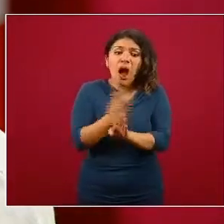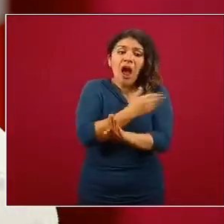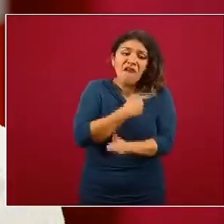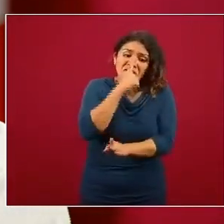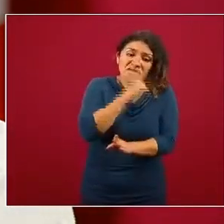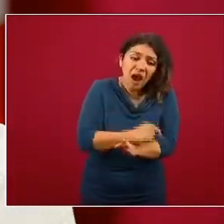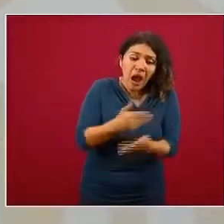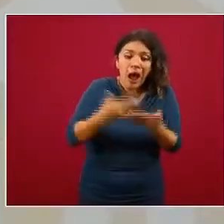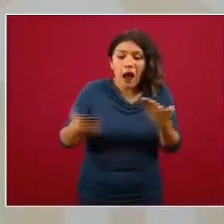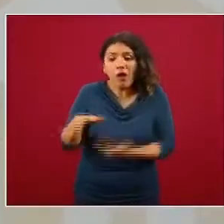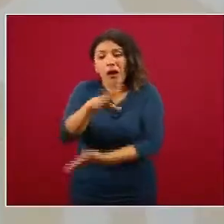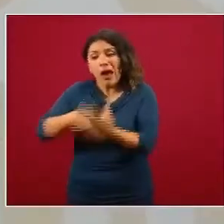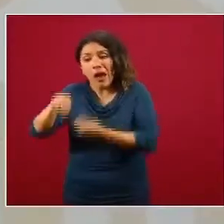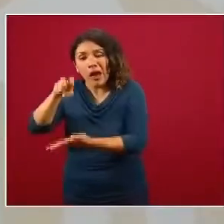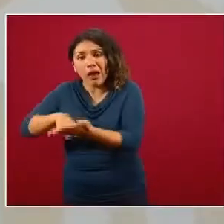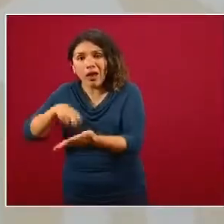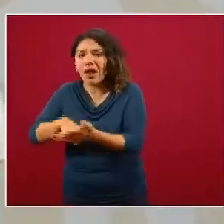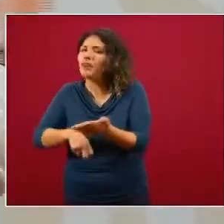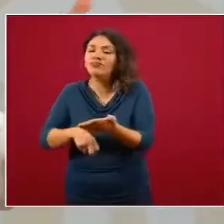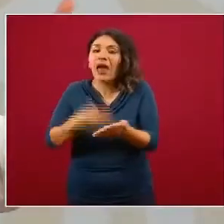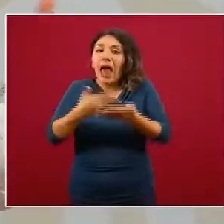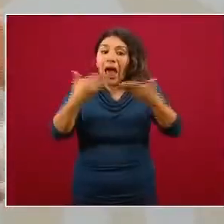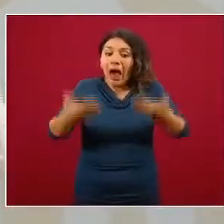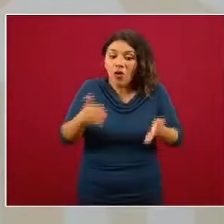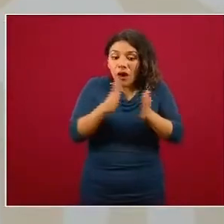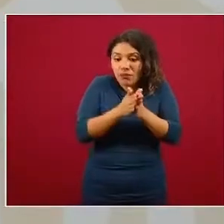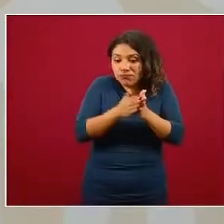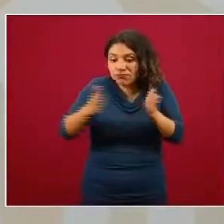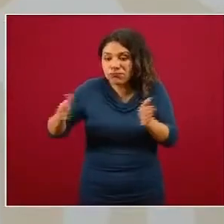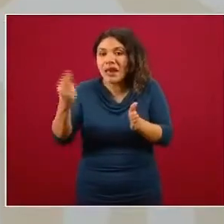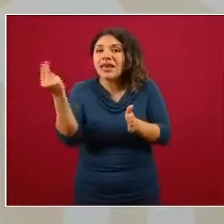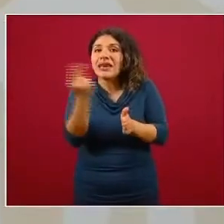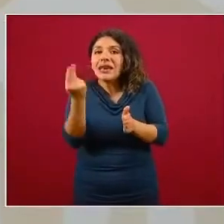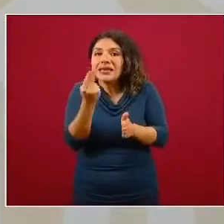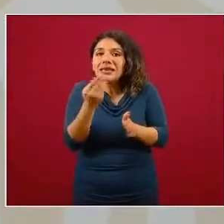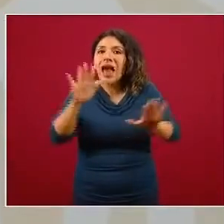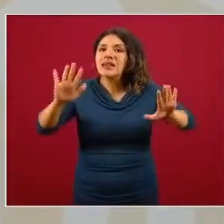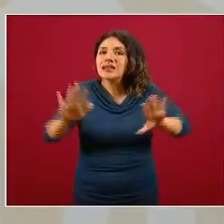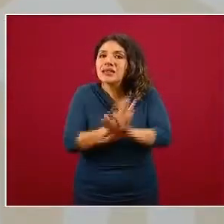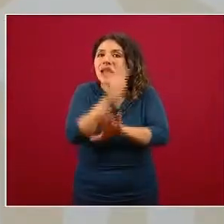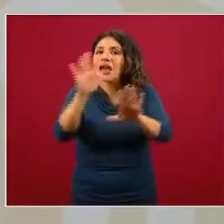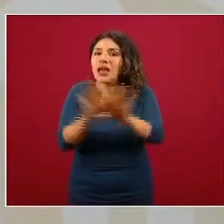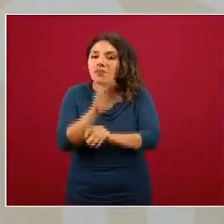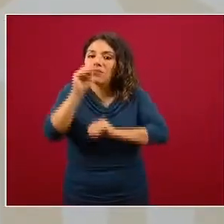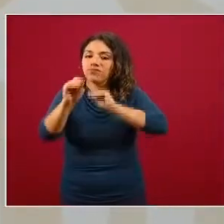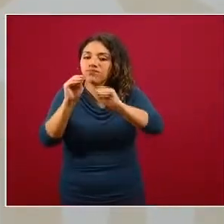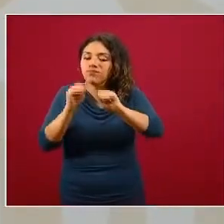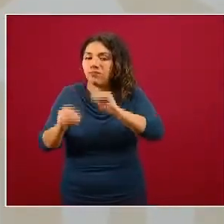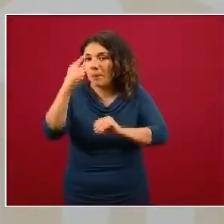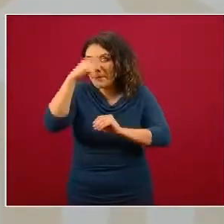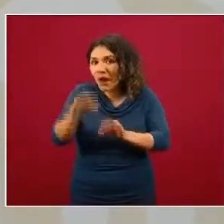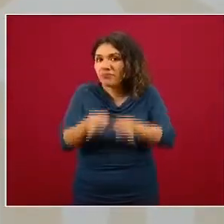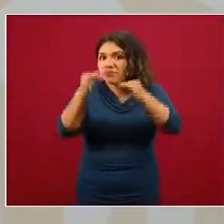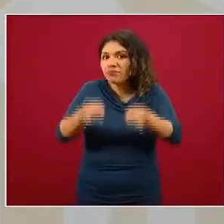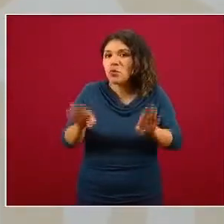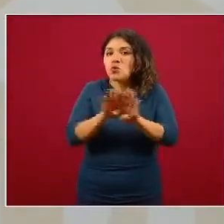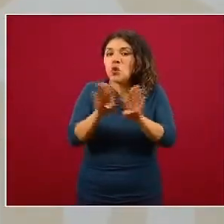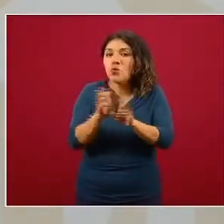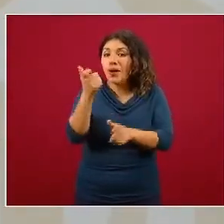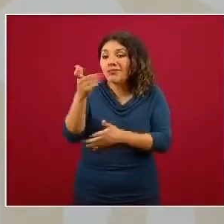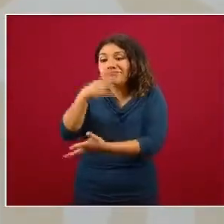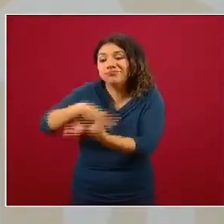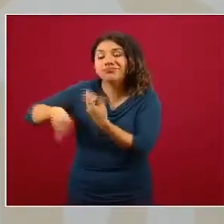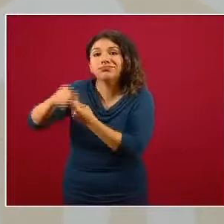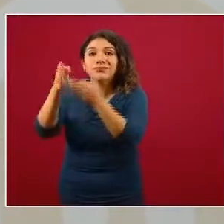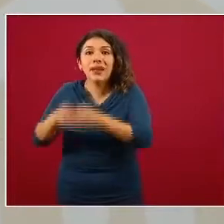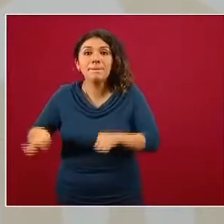fallado lo anterior, es que de aquí para adelante se necesita recalibrar el balance entre reactivación